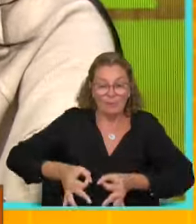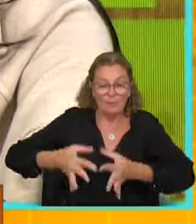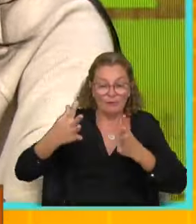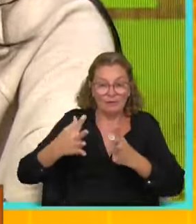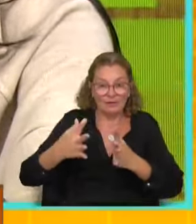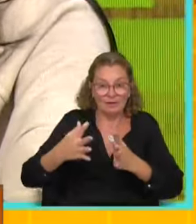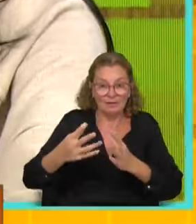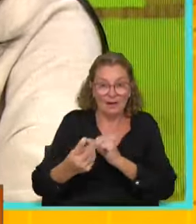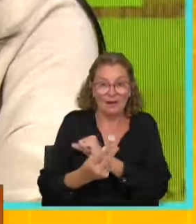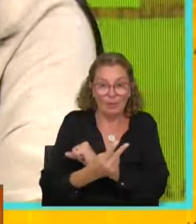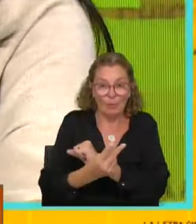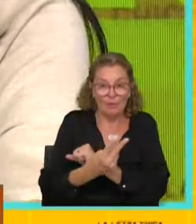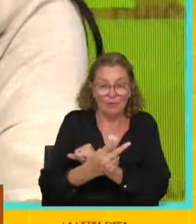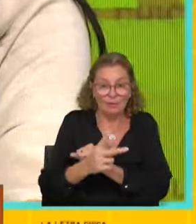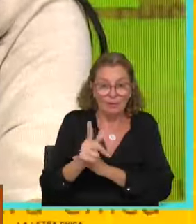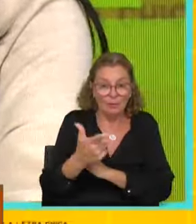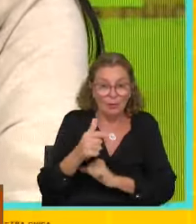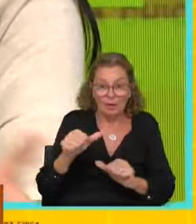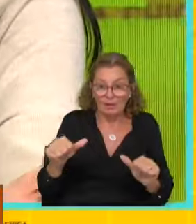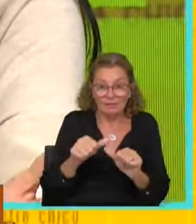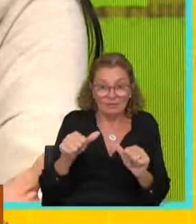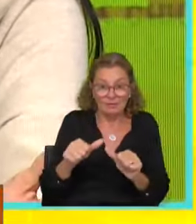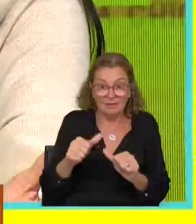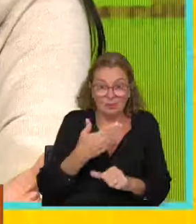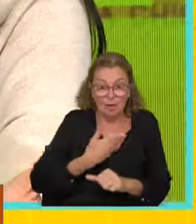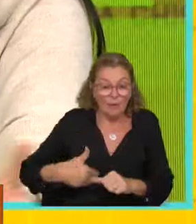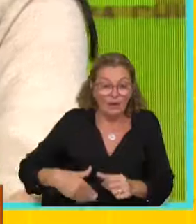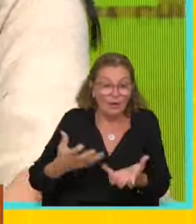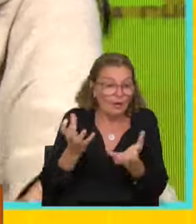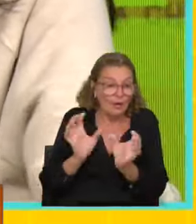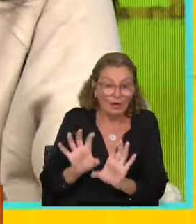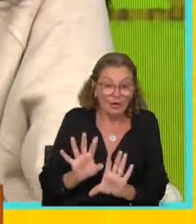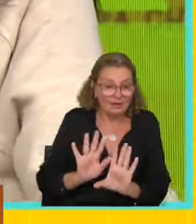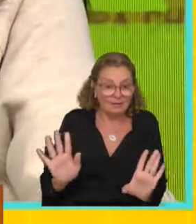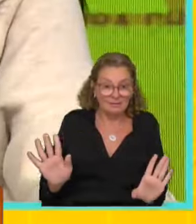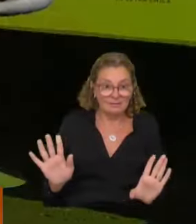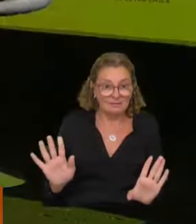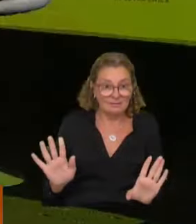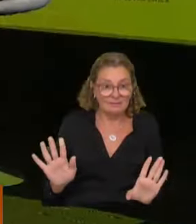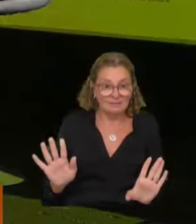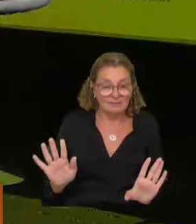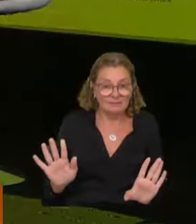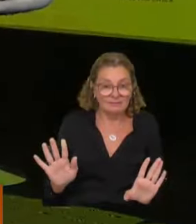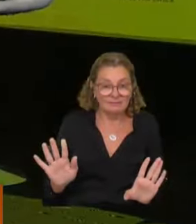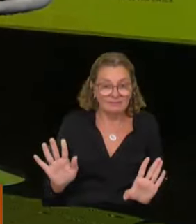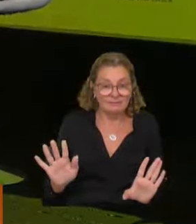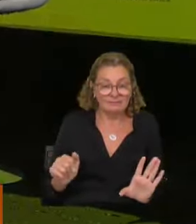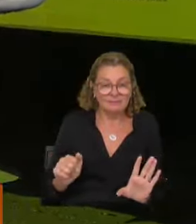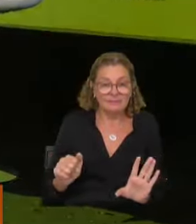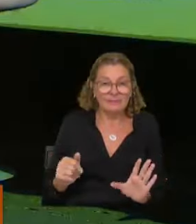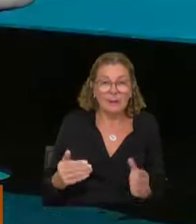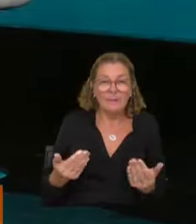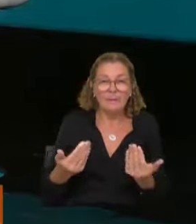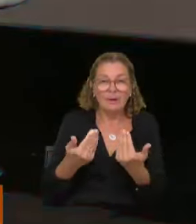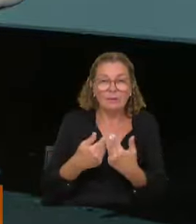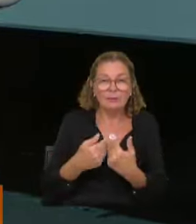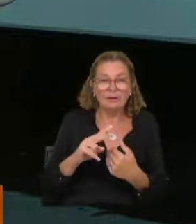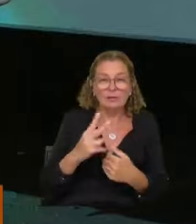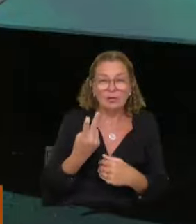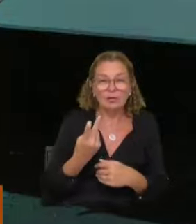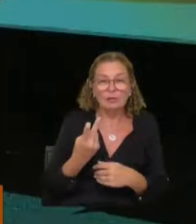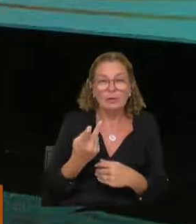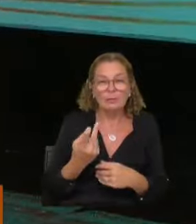oficio del cuidar pero no lo está haciendo por decisión del gobierno Claudia preguntarte cosas por